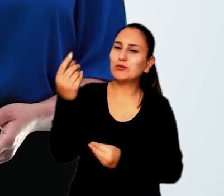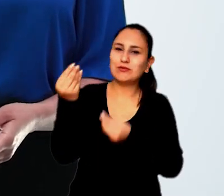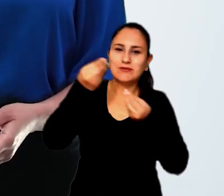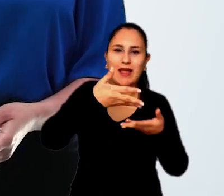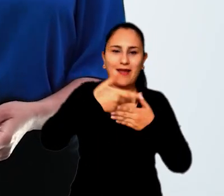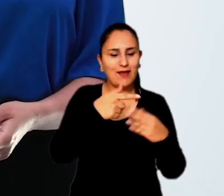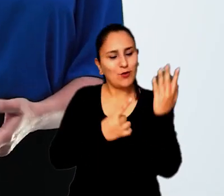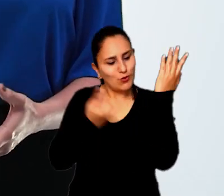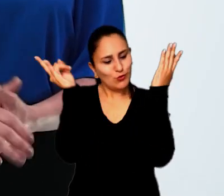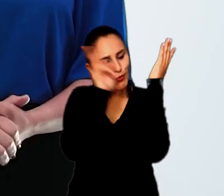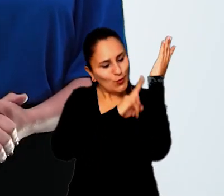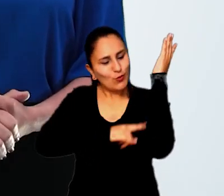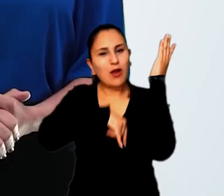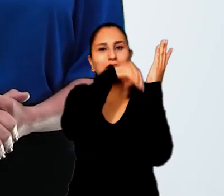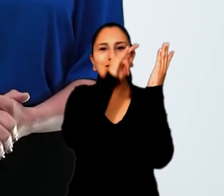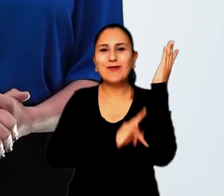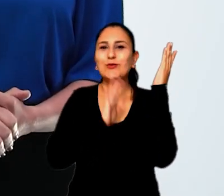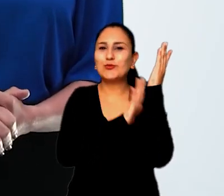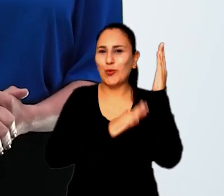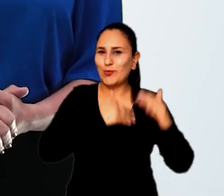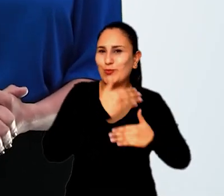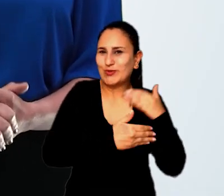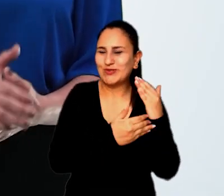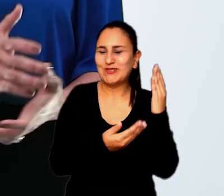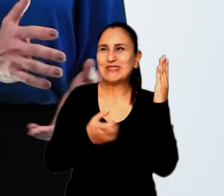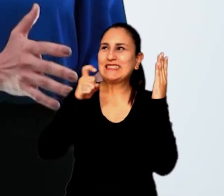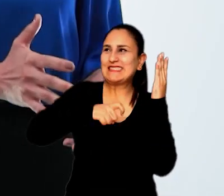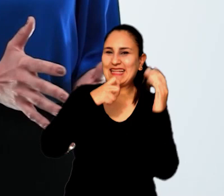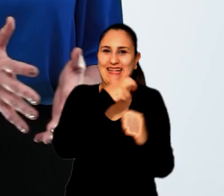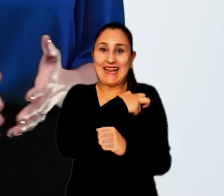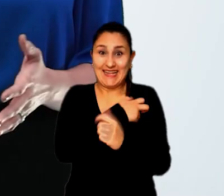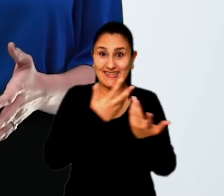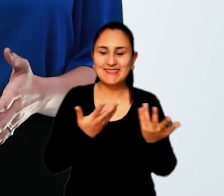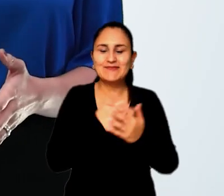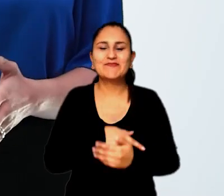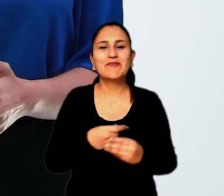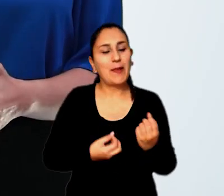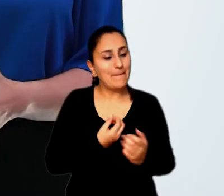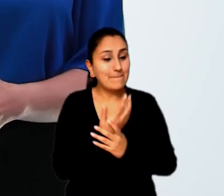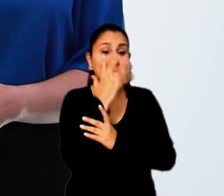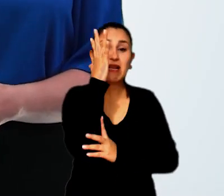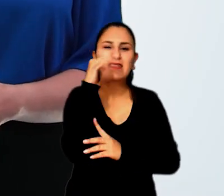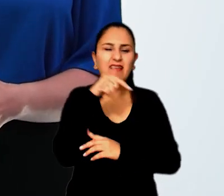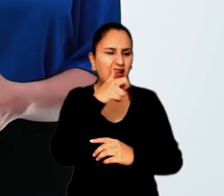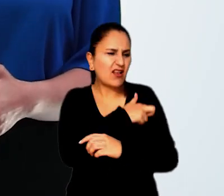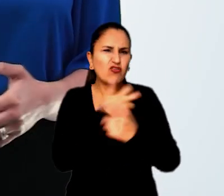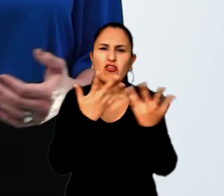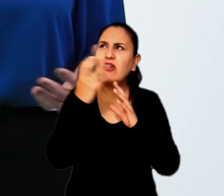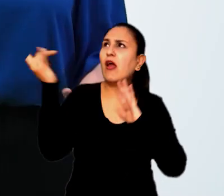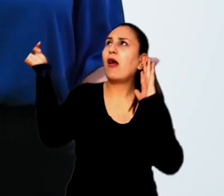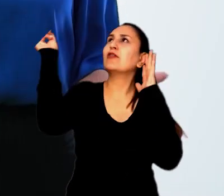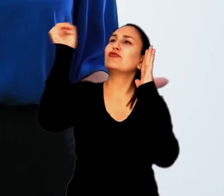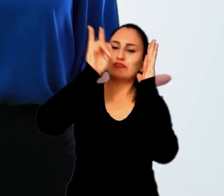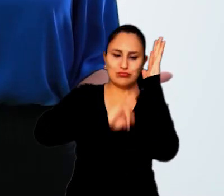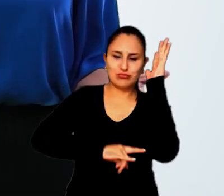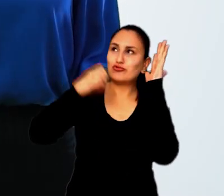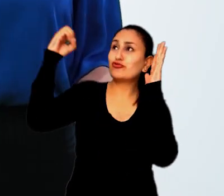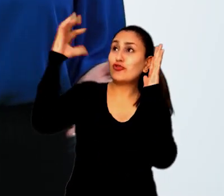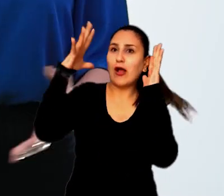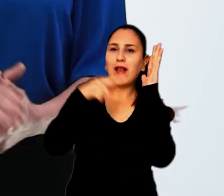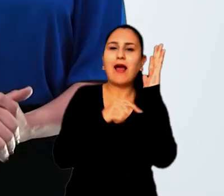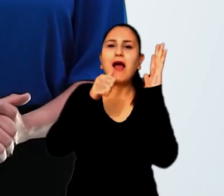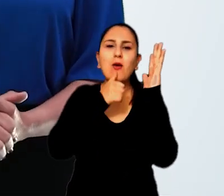fotosíntesis la planta obtiene energía del sol y el agua es reciclada por condensación